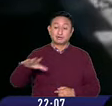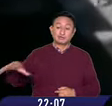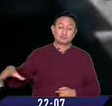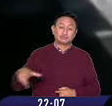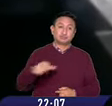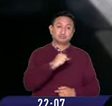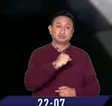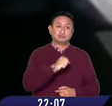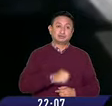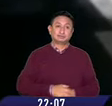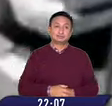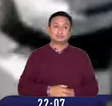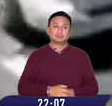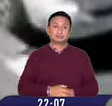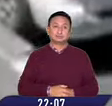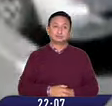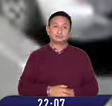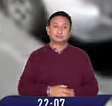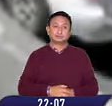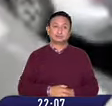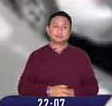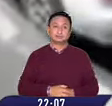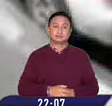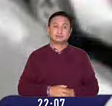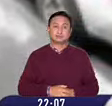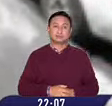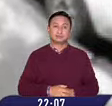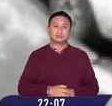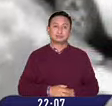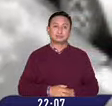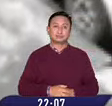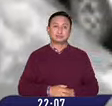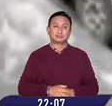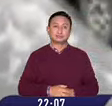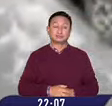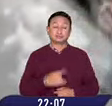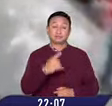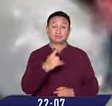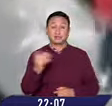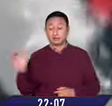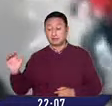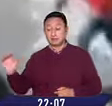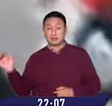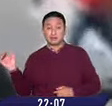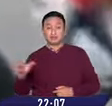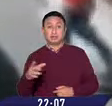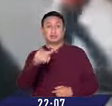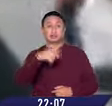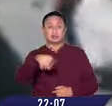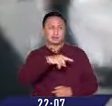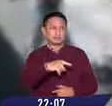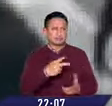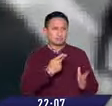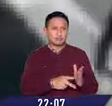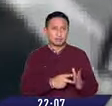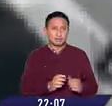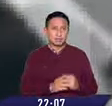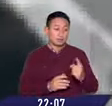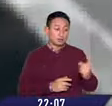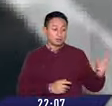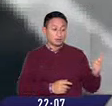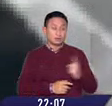consumado. Miremos otra vez. En menos de un minuto, los ladrones actuaron. El uno lanzando objetos para que el conductor se distraiga.